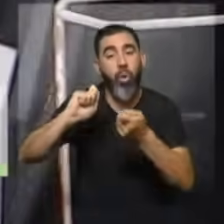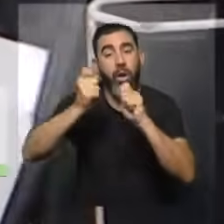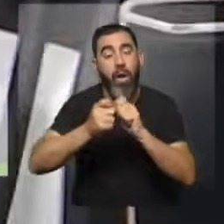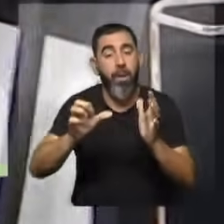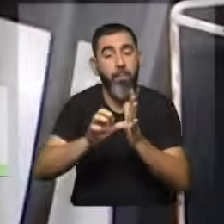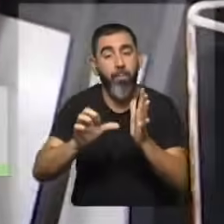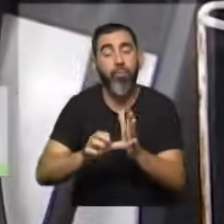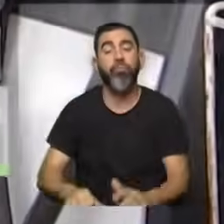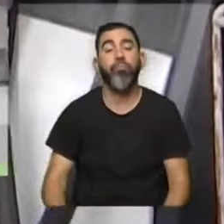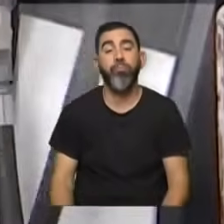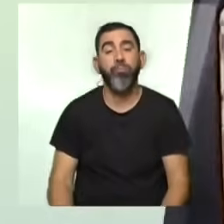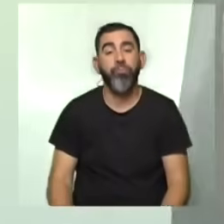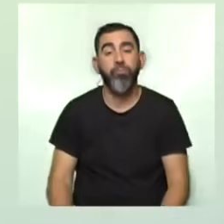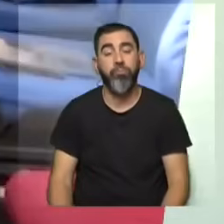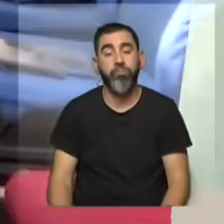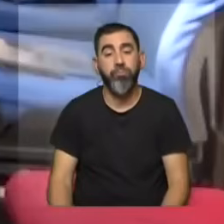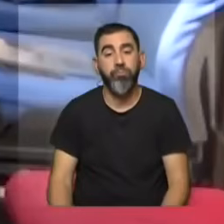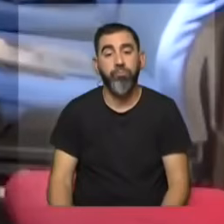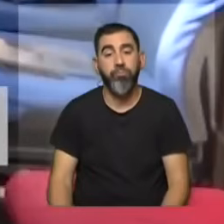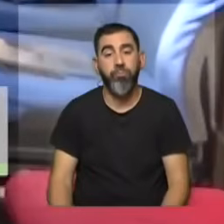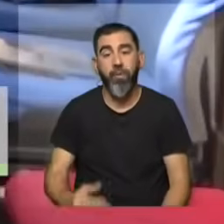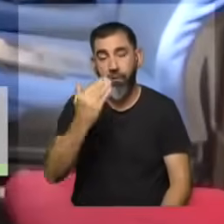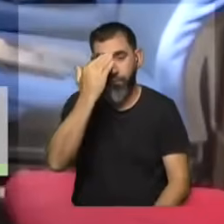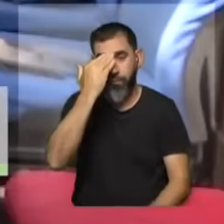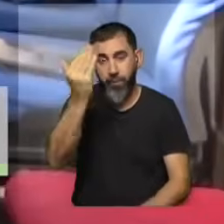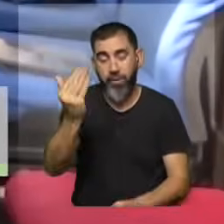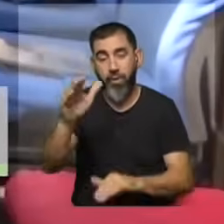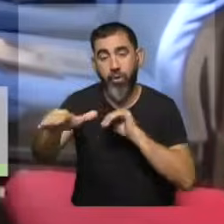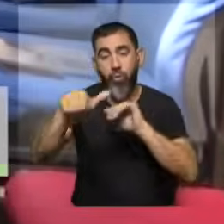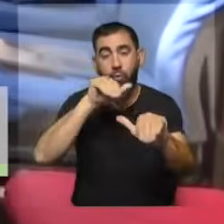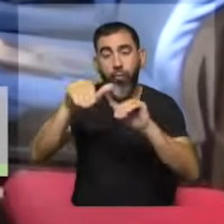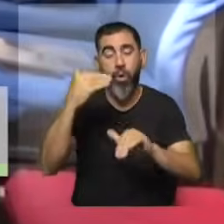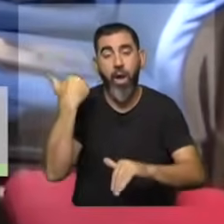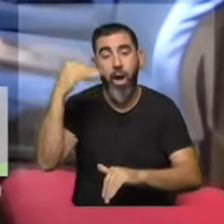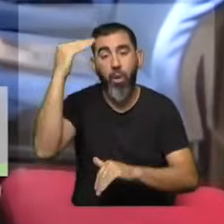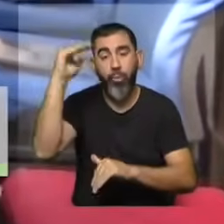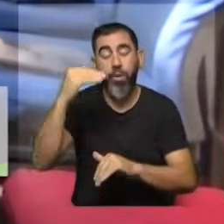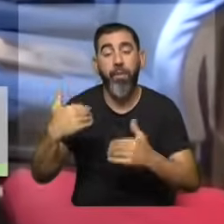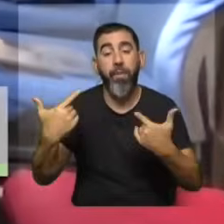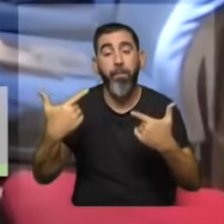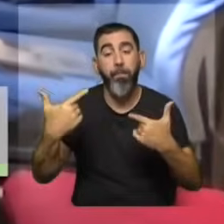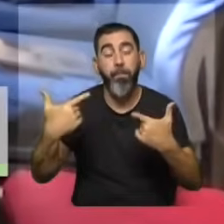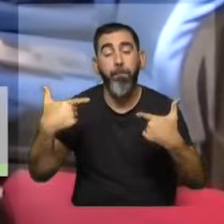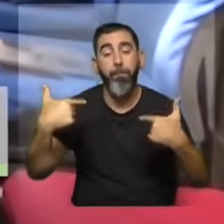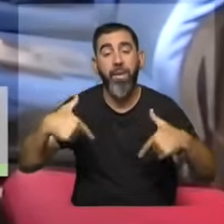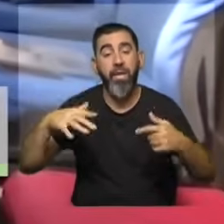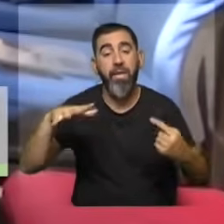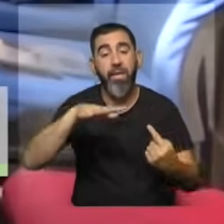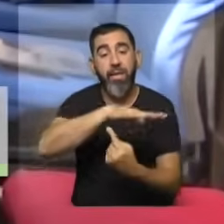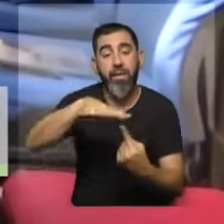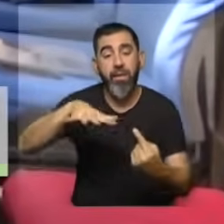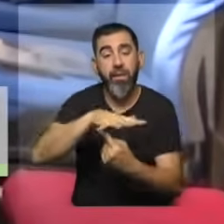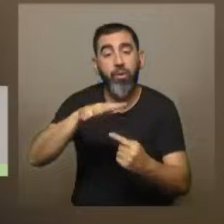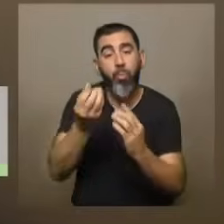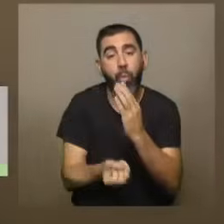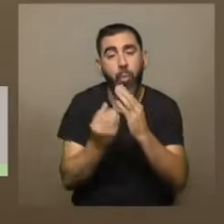al sistema el frente amplio convocará a las autoridades del Ministerio de ambiente al parlamento por